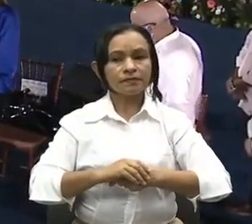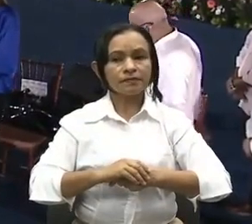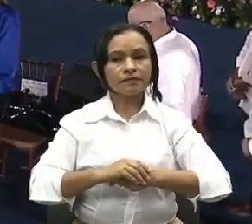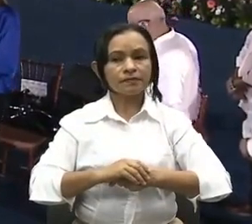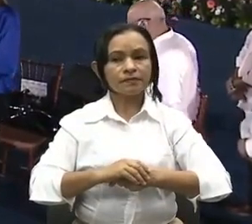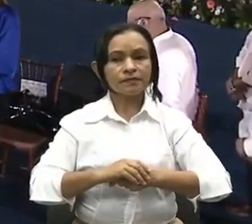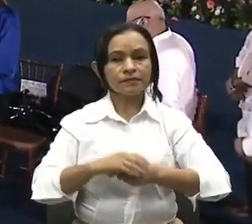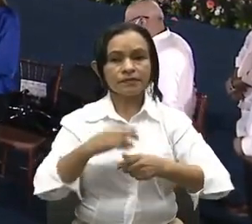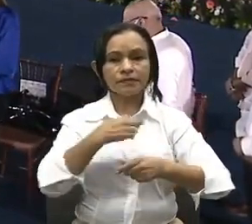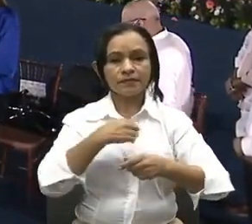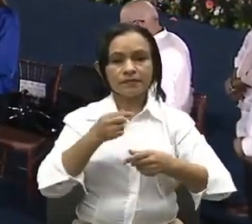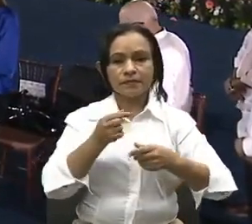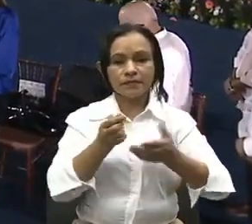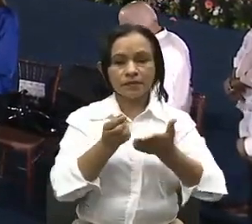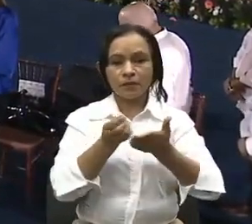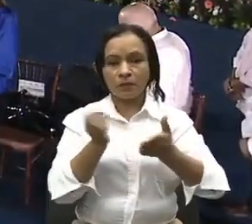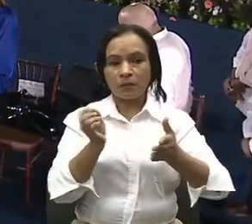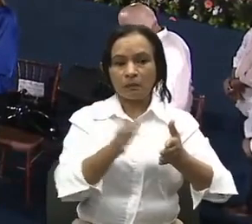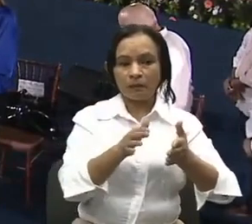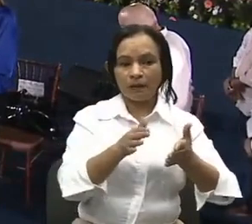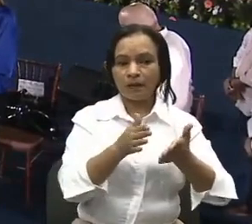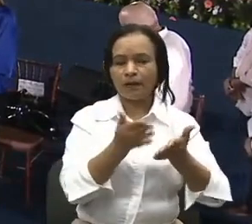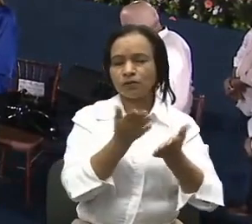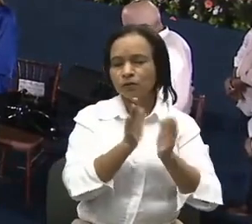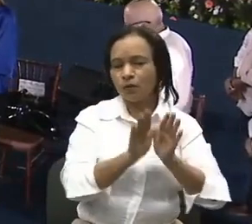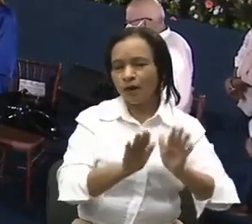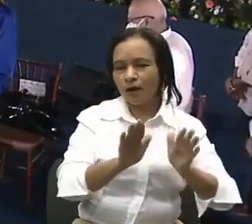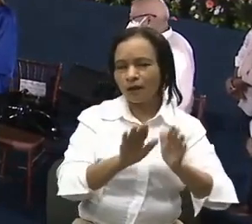una de cal, después lanzan una de arena,